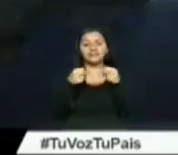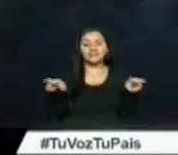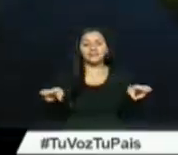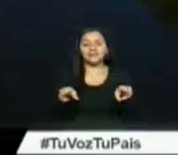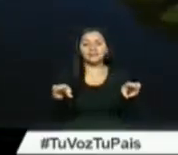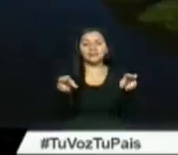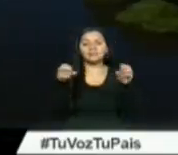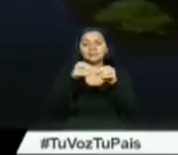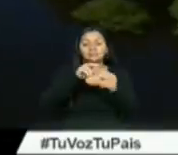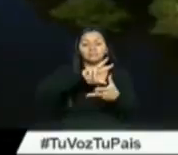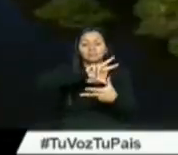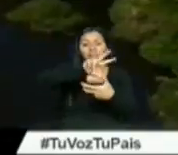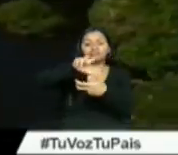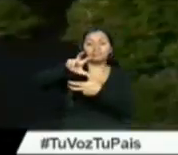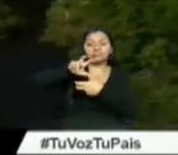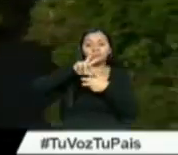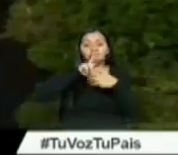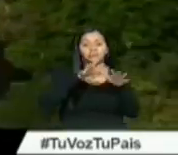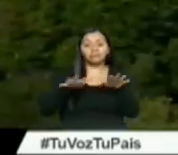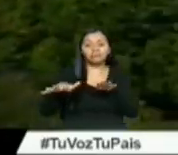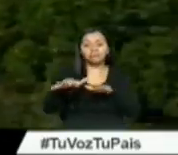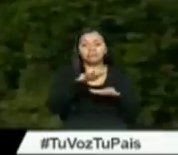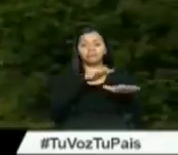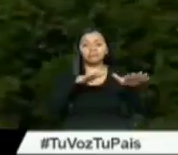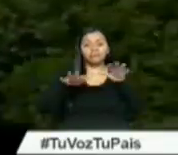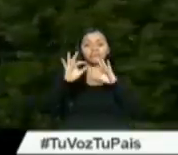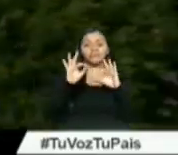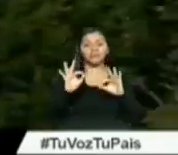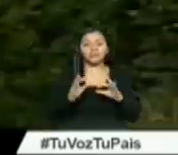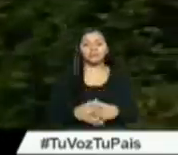y arroyos de lentas corrientes.